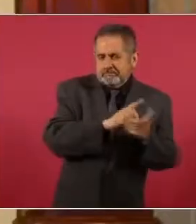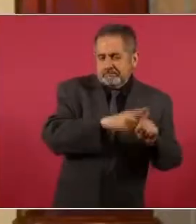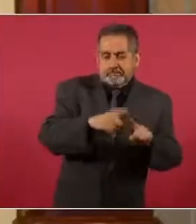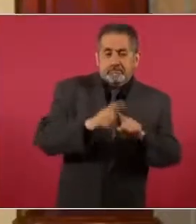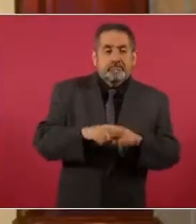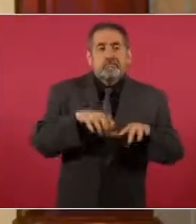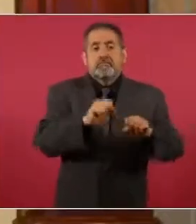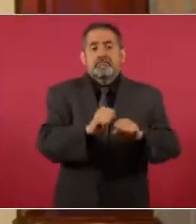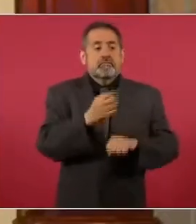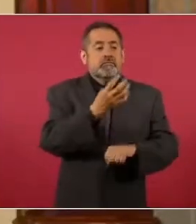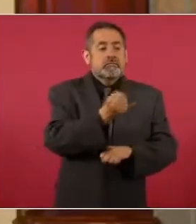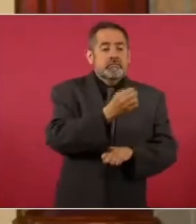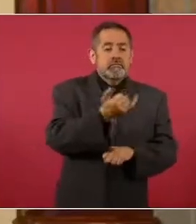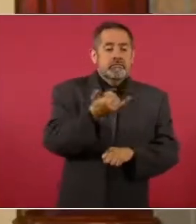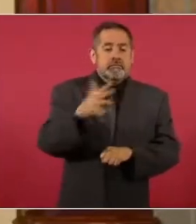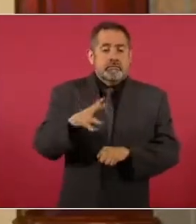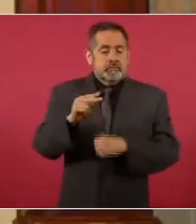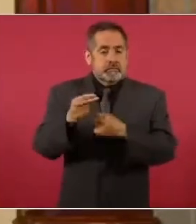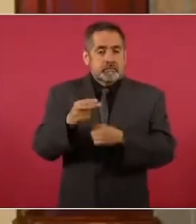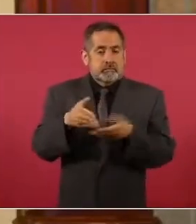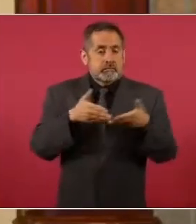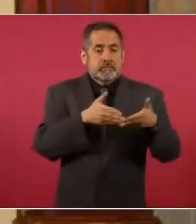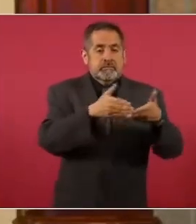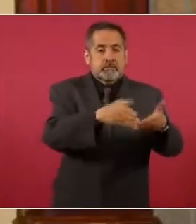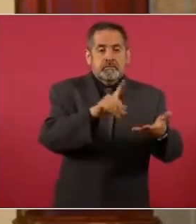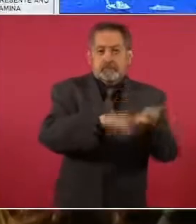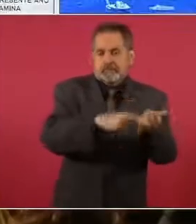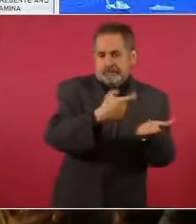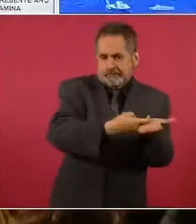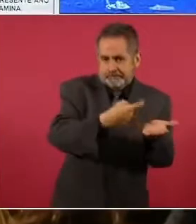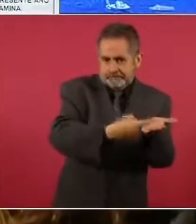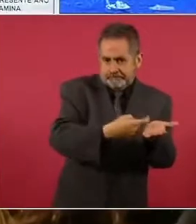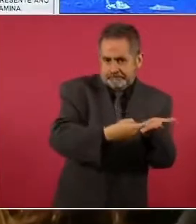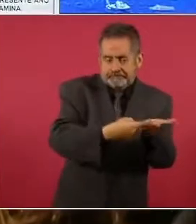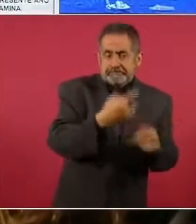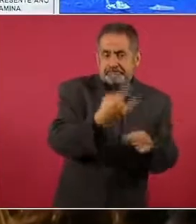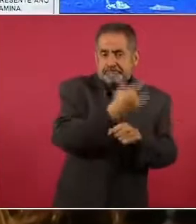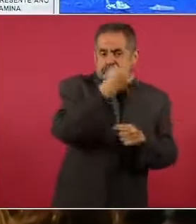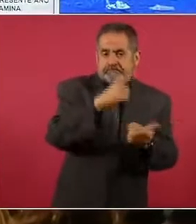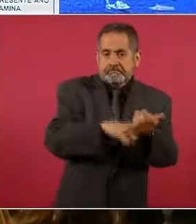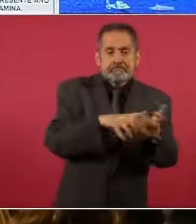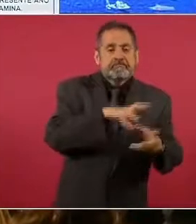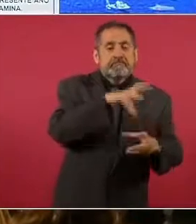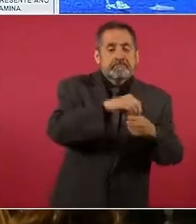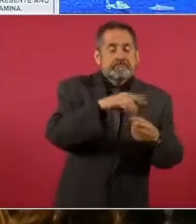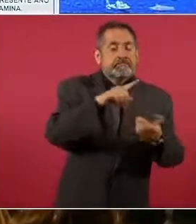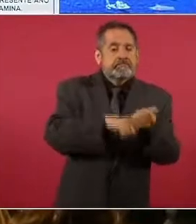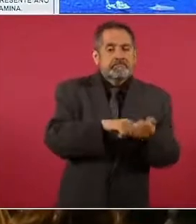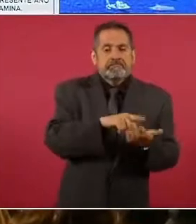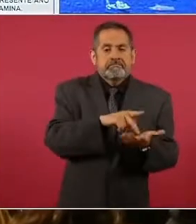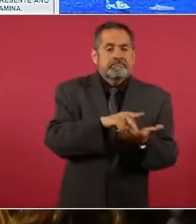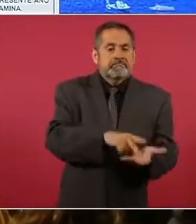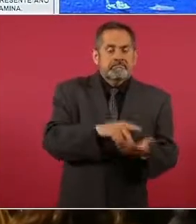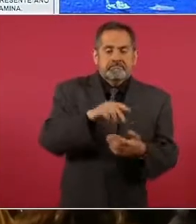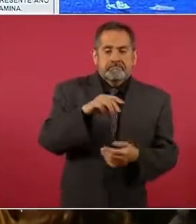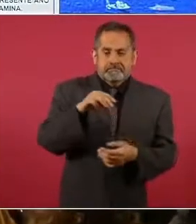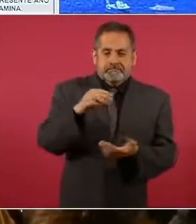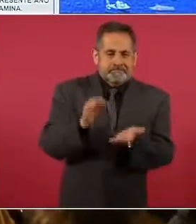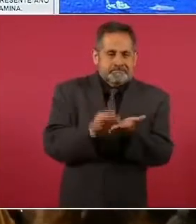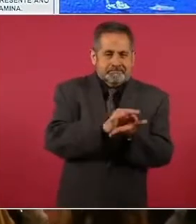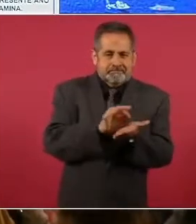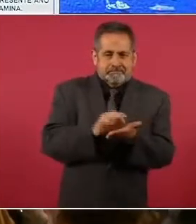entre el 9 y 10 de noviembre un buque camaronero que llevaba en sus bodegas un cargamento de